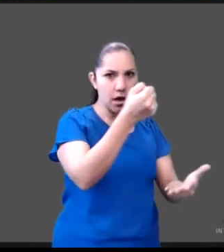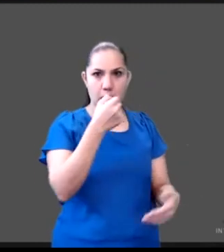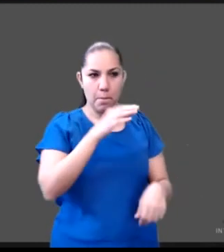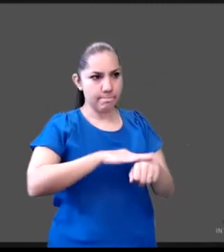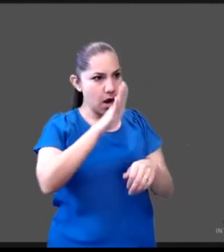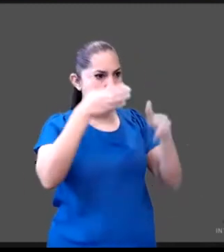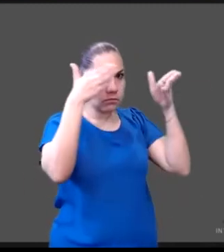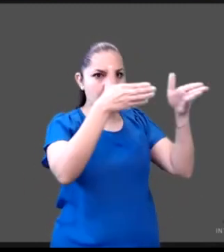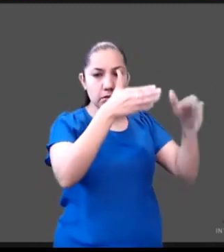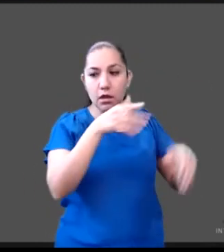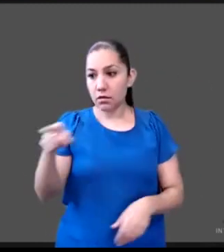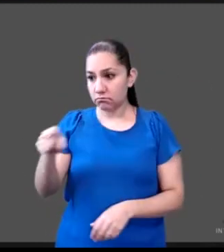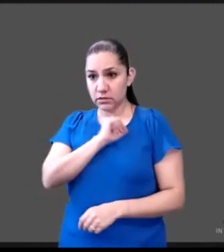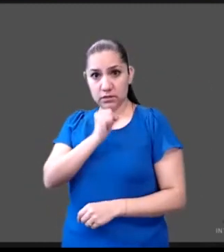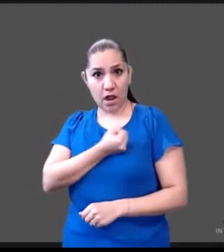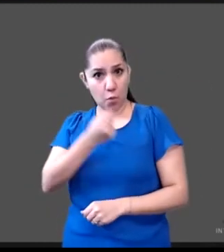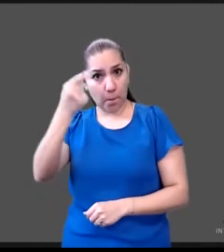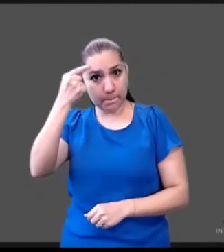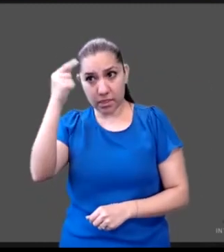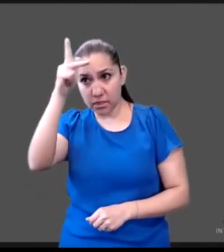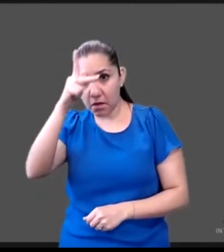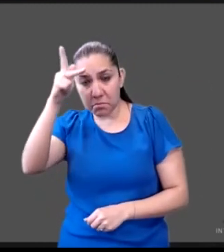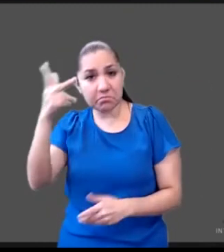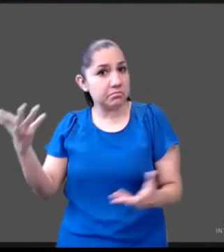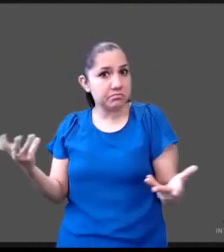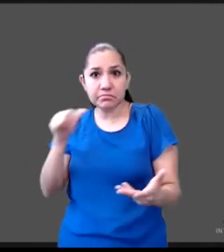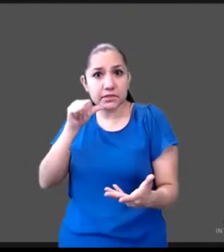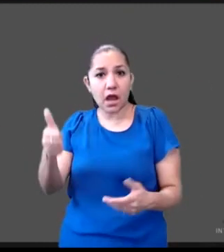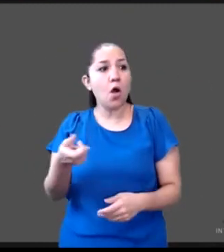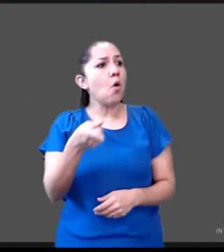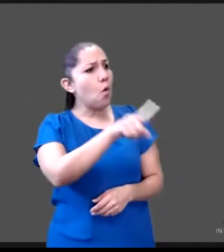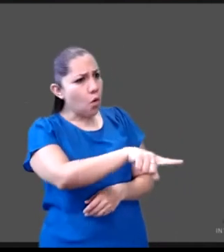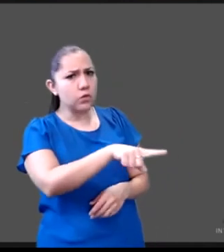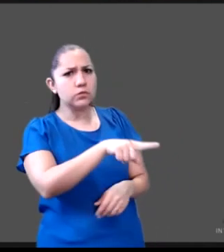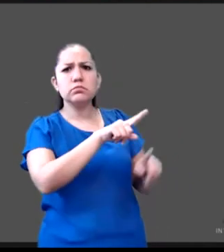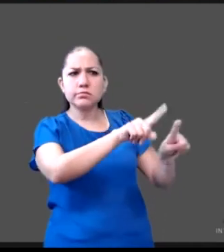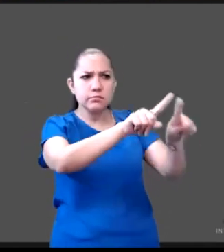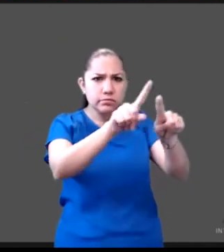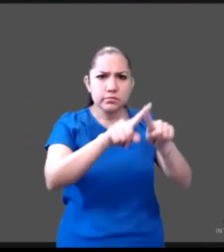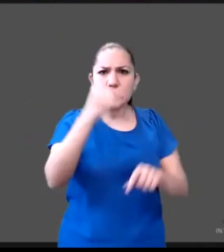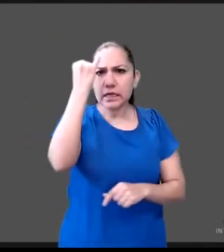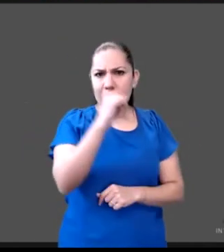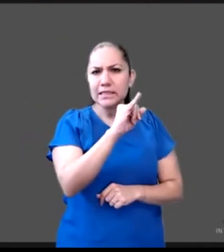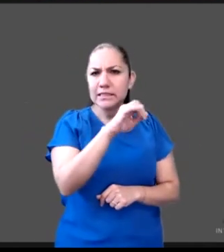crecieron muchos servicios de salud, se crearon sistemas, se han ido modificando, pero salud mental quedó rezagada. Afortunadamente